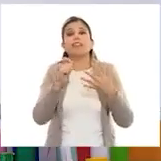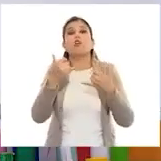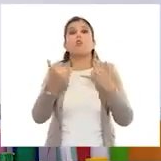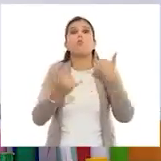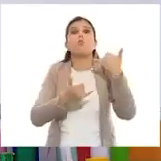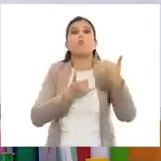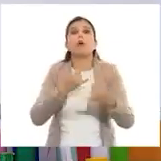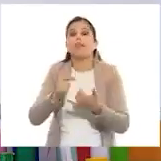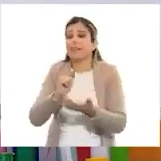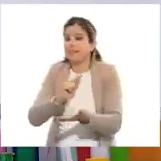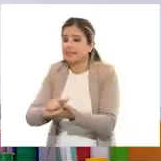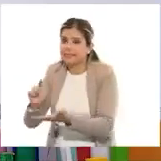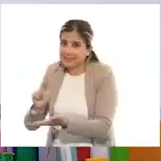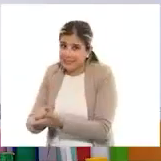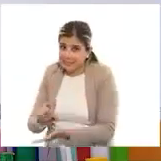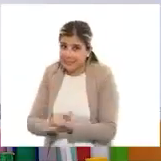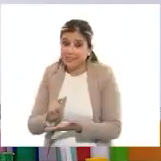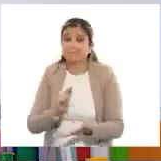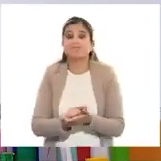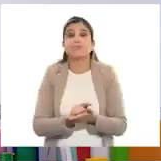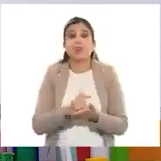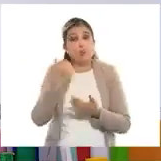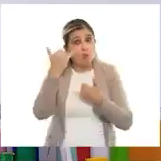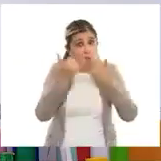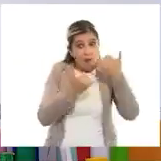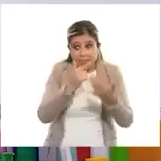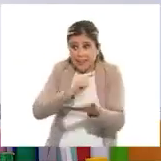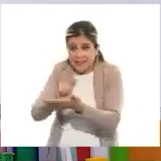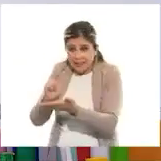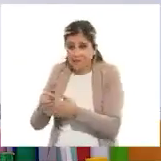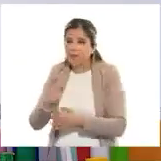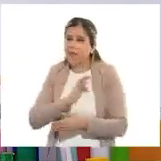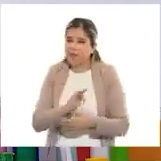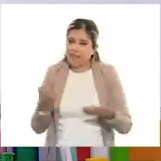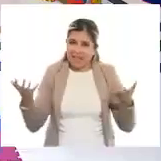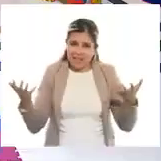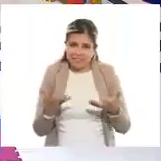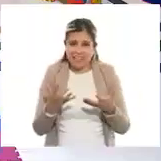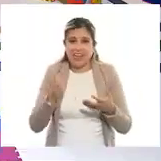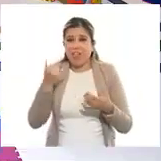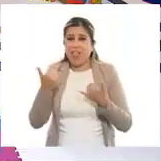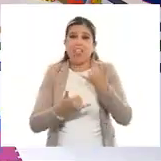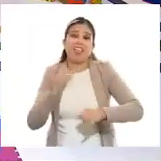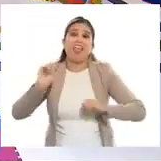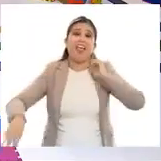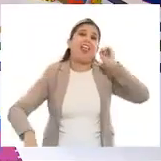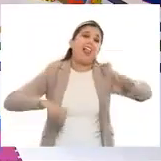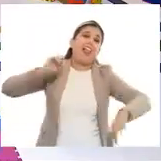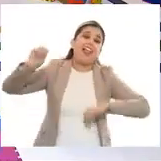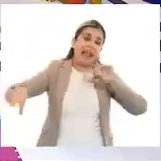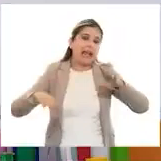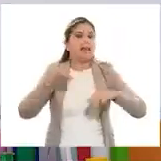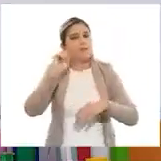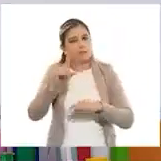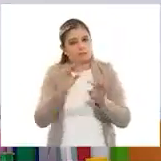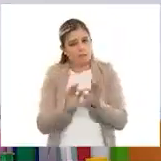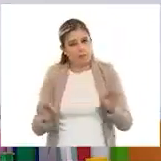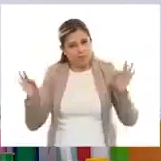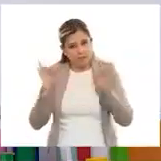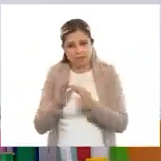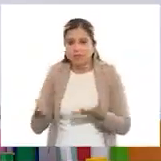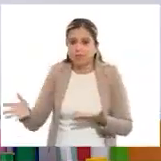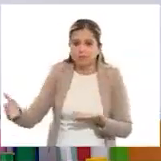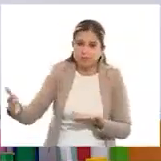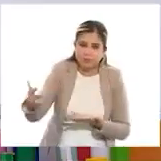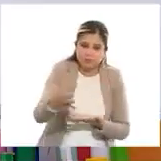juguetes. Sí, recoger los juguetes es algo que podemos realizar. Así como los sacamos y nos divertimos, también es importante que los